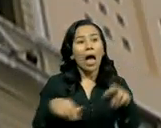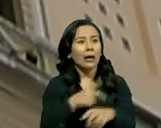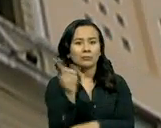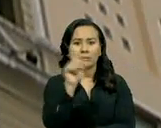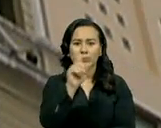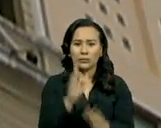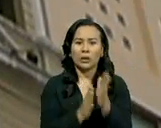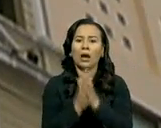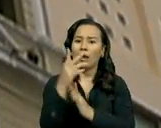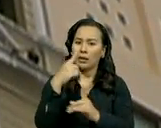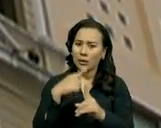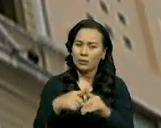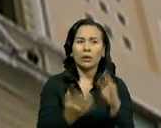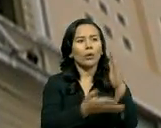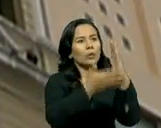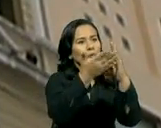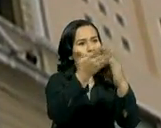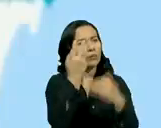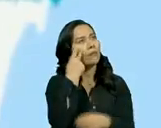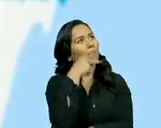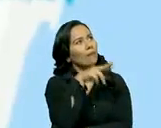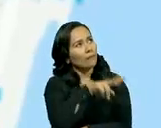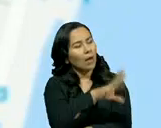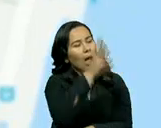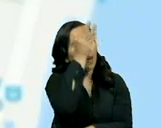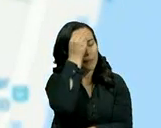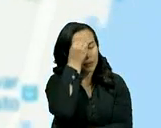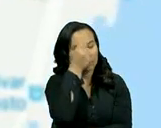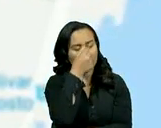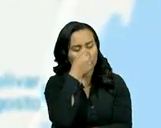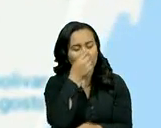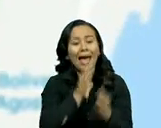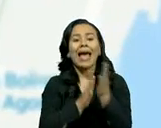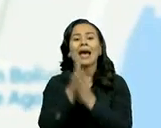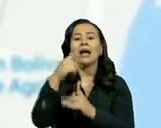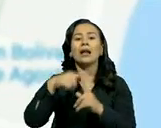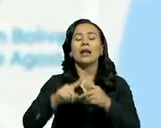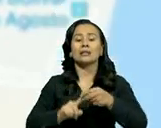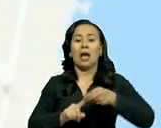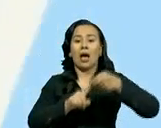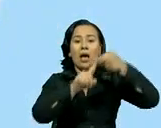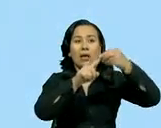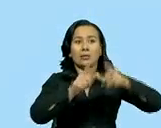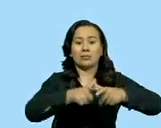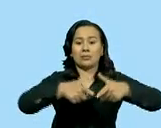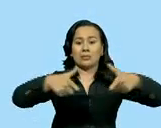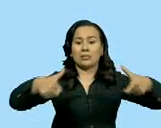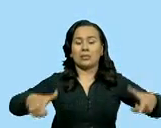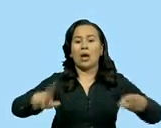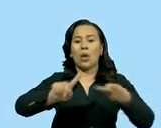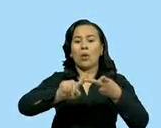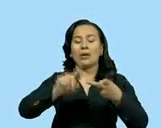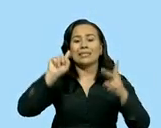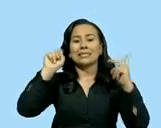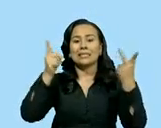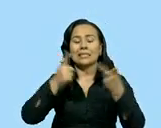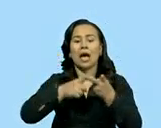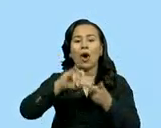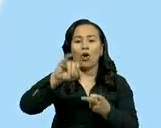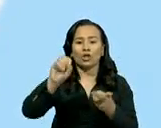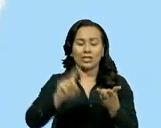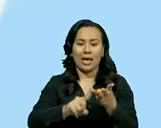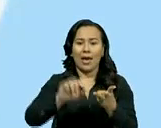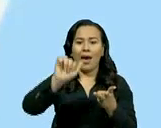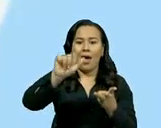las 7 edificaciones religiosas. Se empieza por la catedral, de ahí se pasa por San José, viene San Alejo,